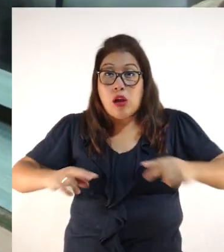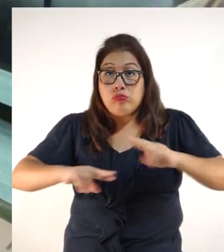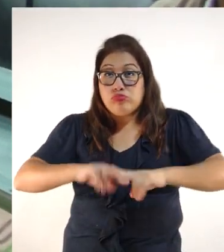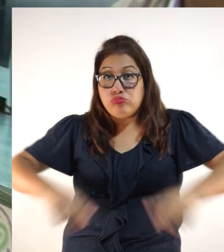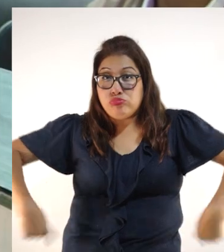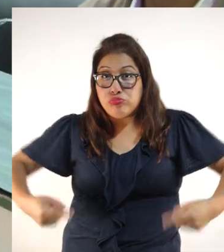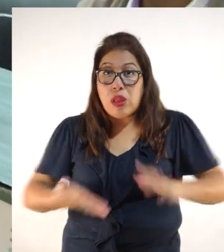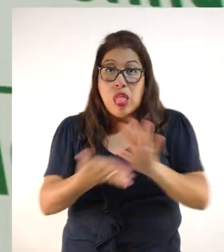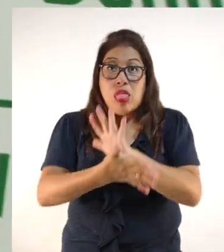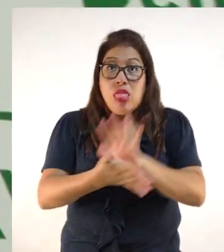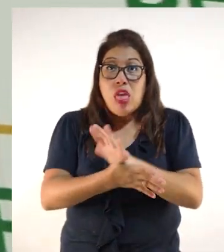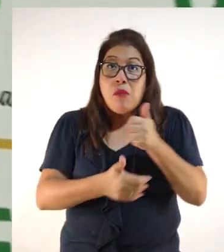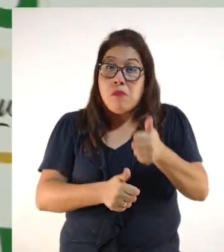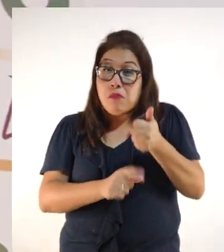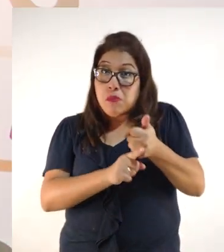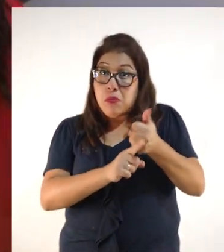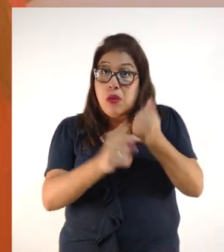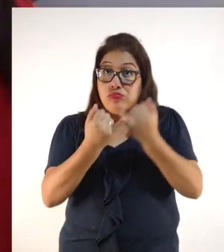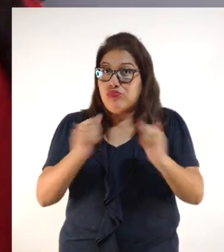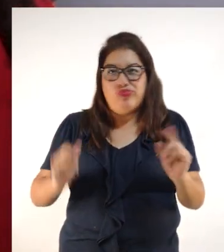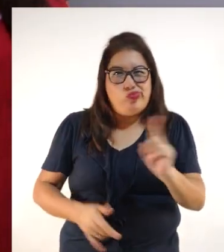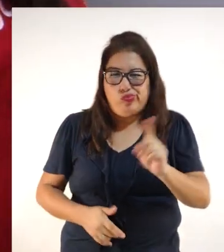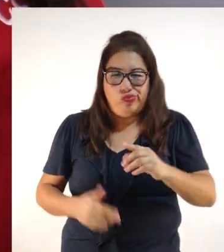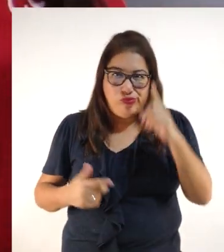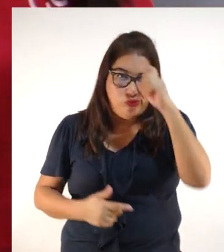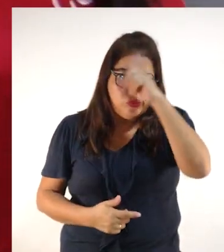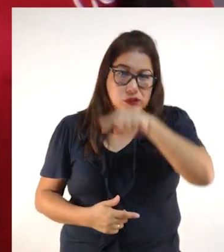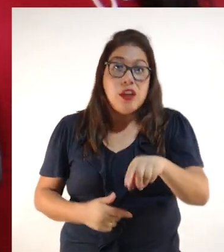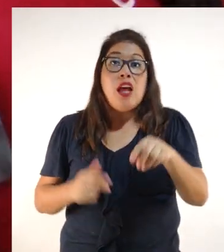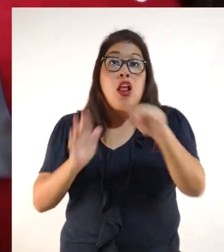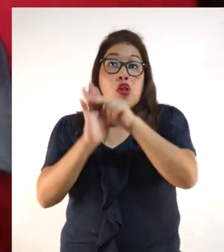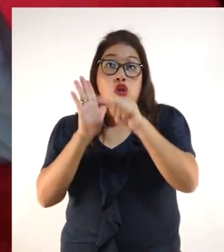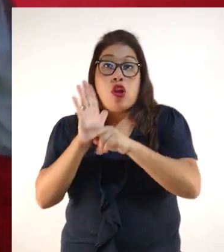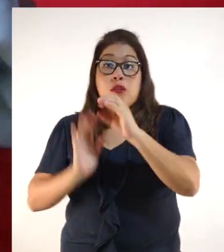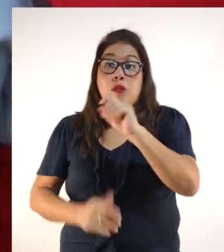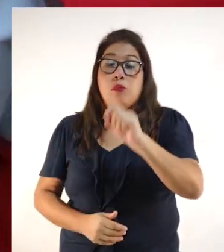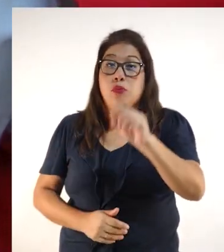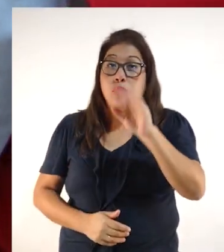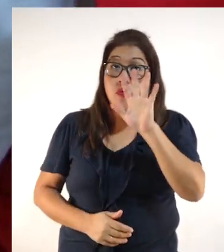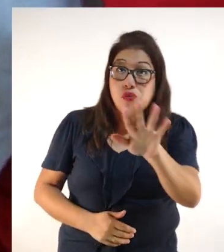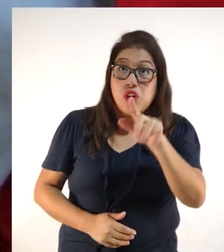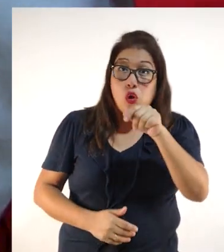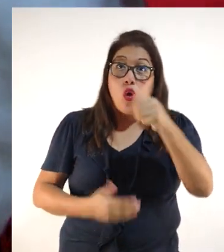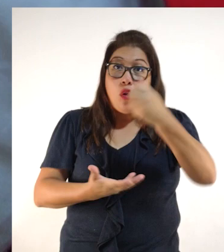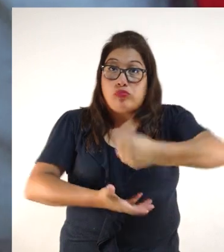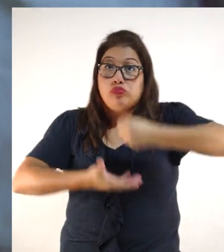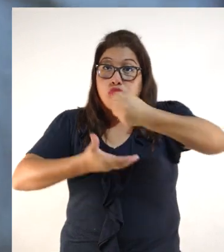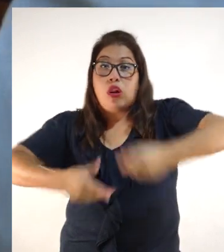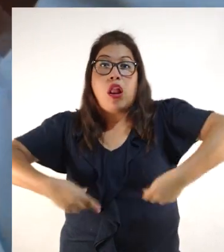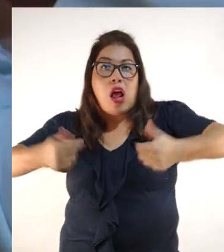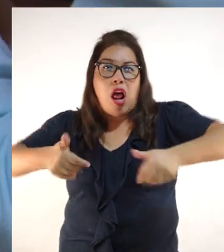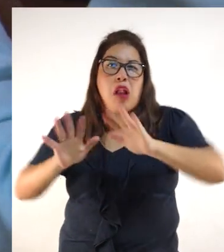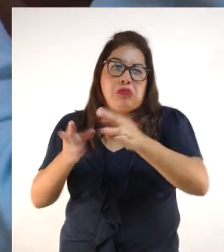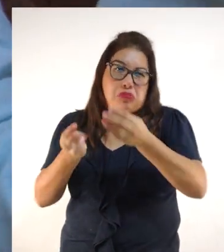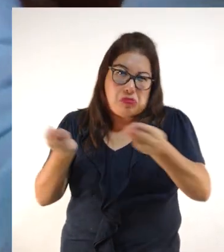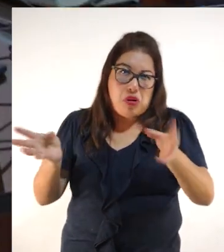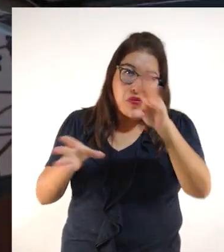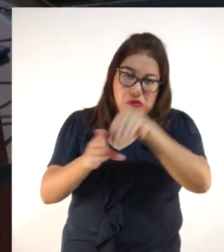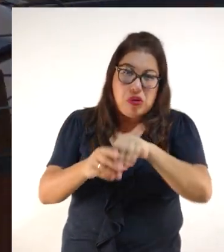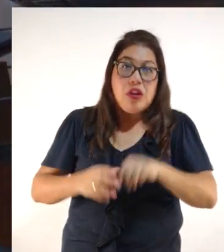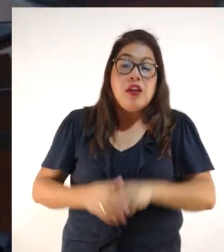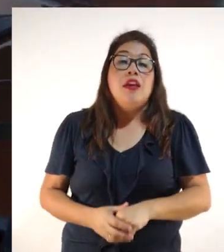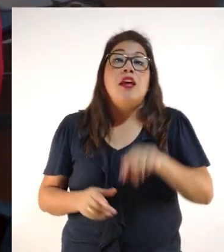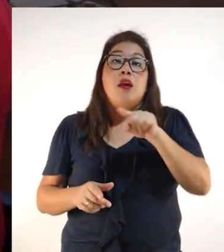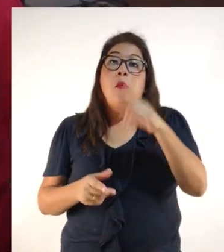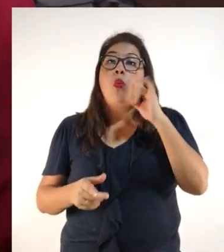un trámite de manera autónoma. La norma nos dice a nosotros que ese 0.5% referido a los gastos corrientes es